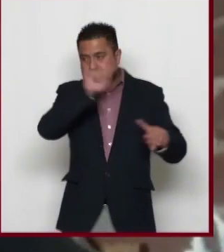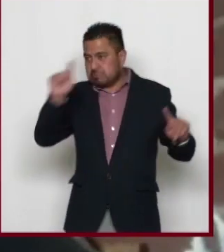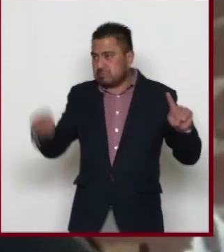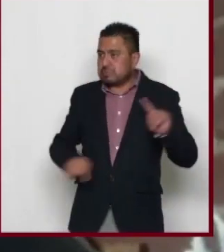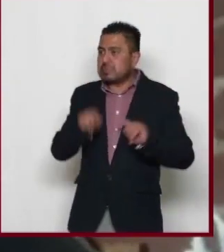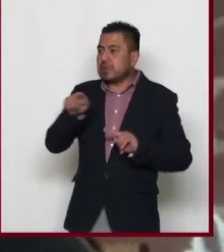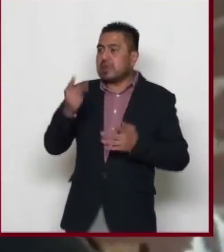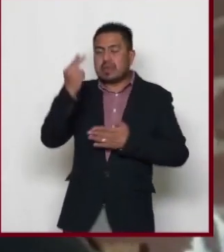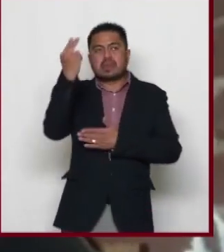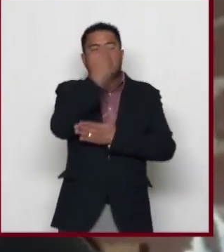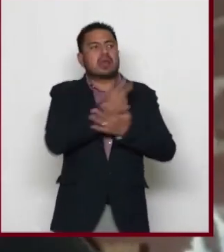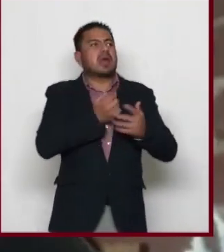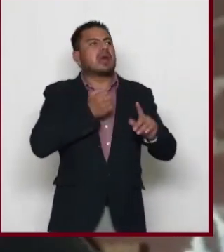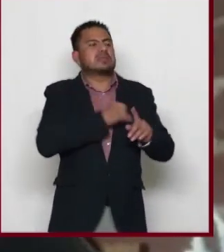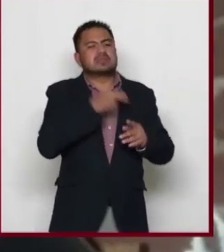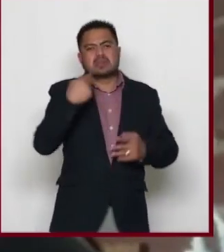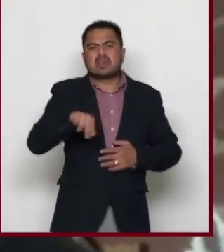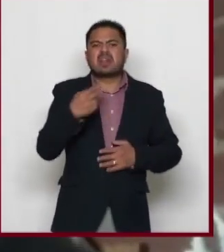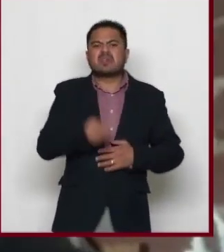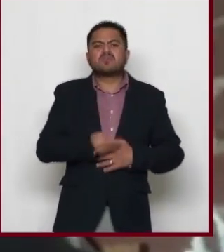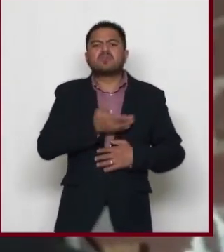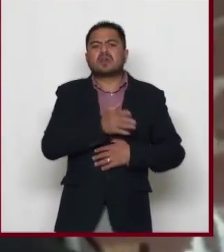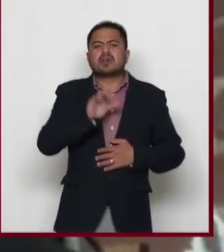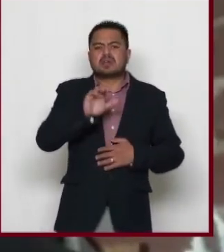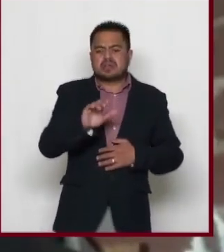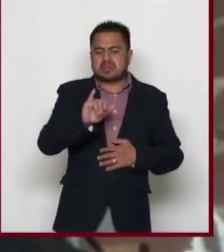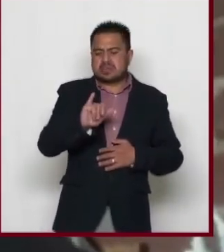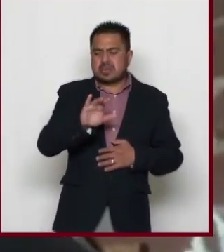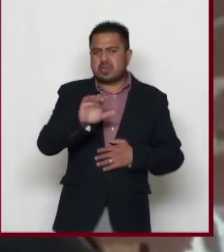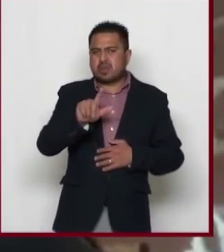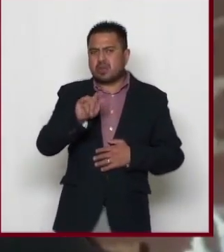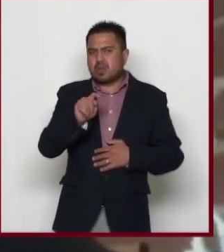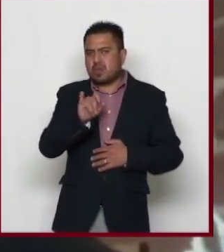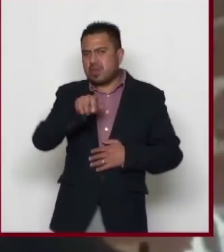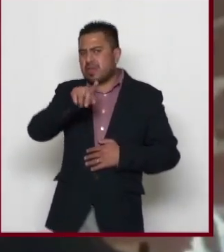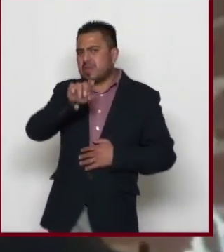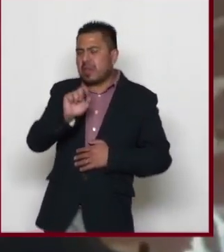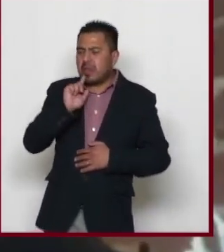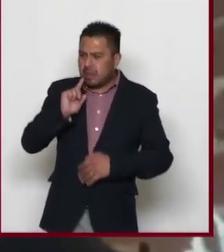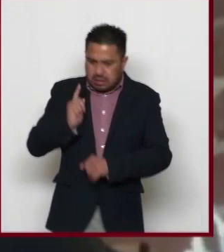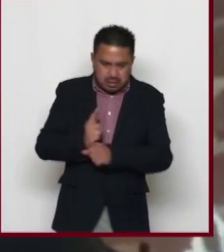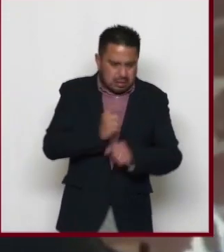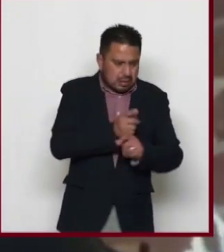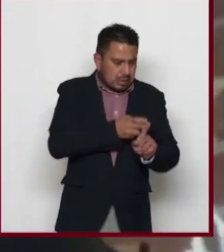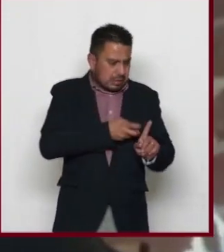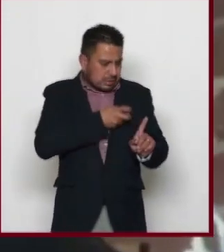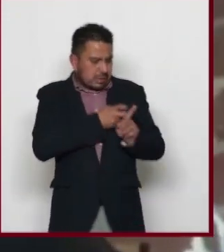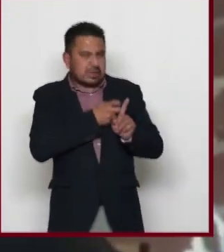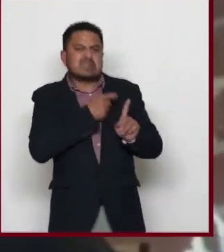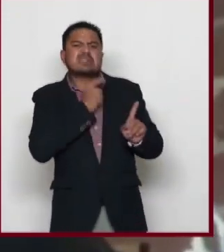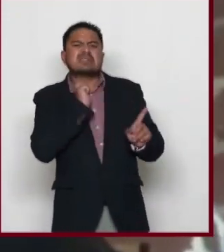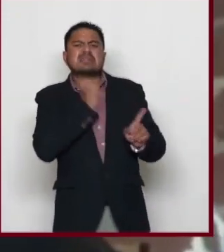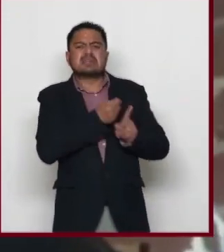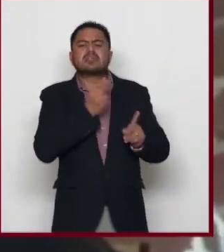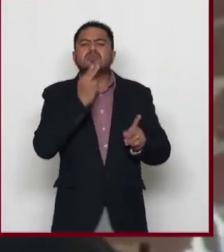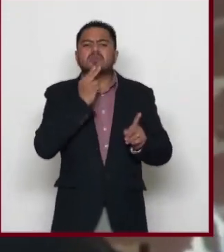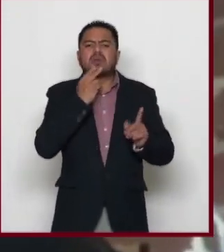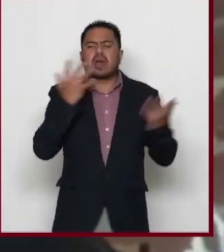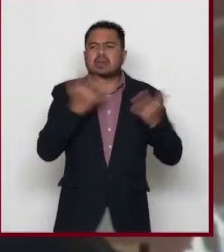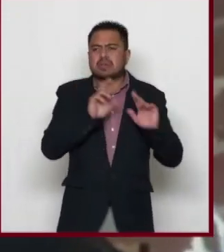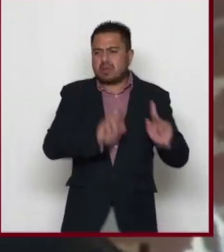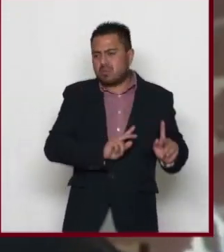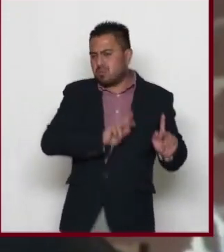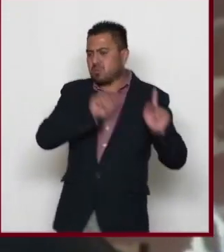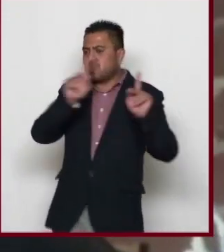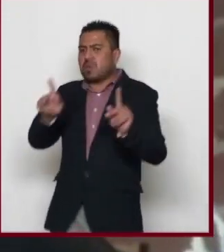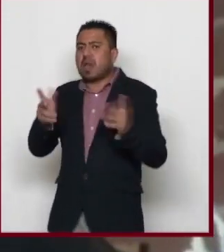rodando sobre un piso horizontal. Entonces, la curva que dibuja esto en el aire se llama cicloide. Él lo imaginó, se dio